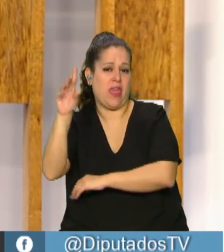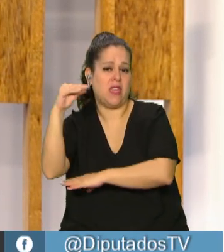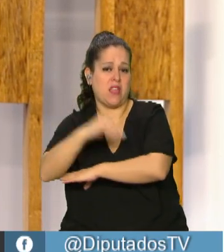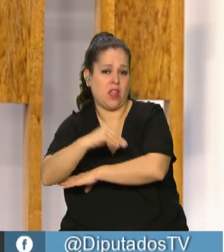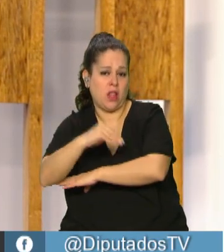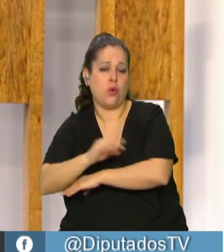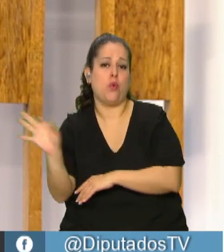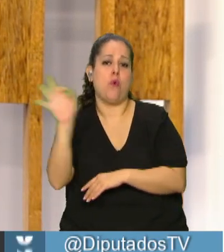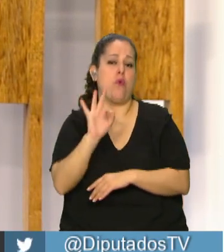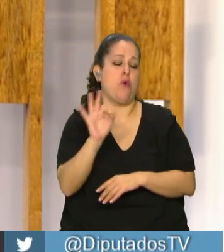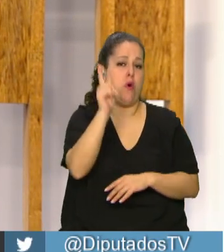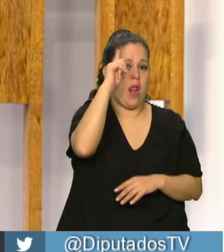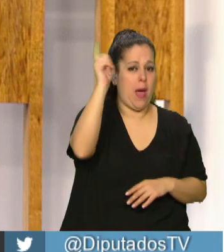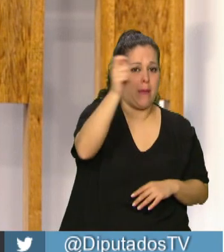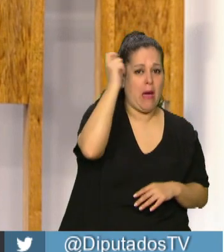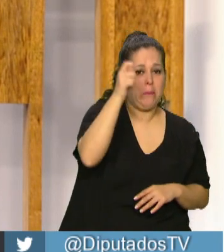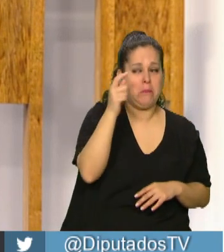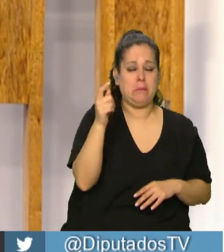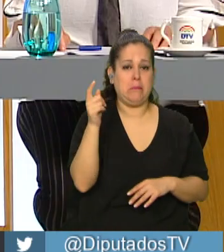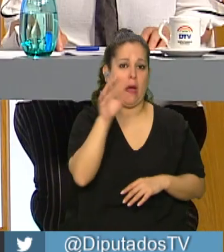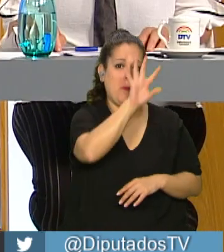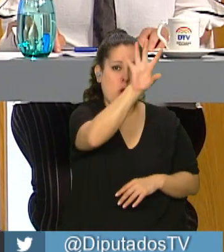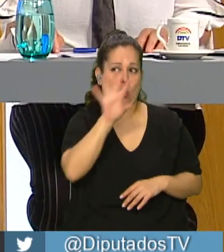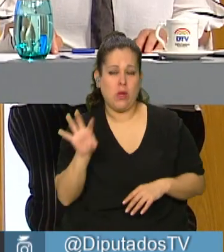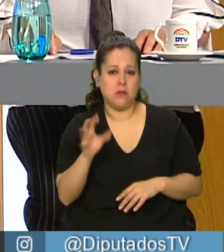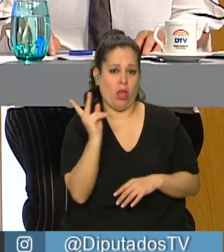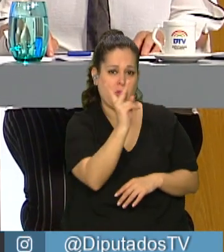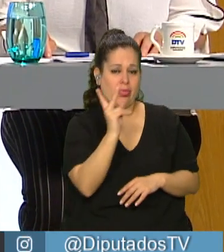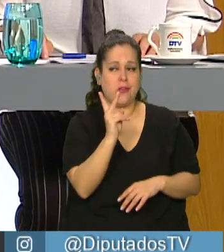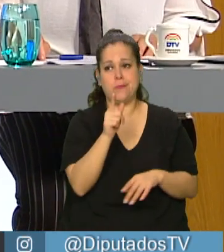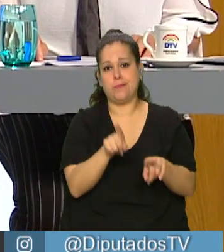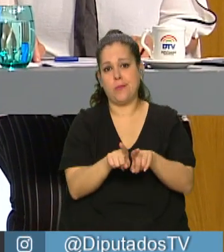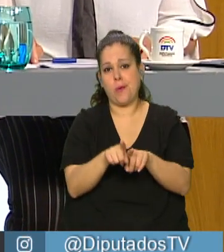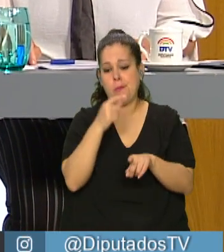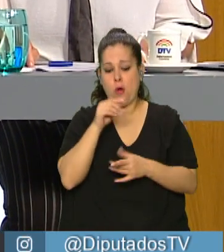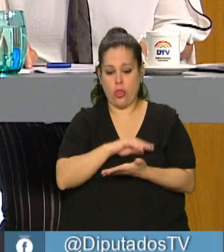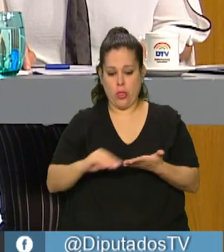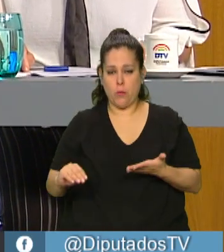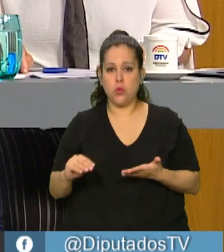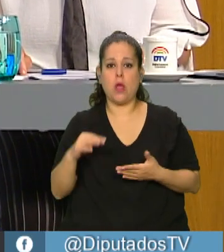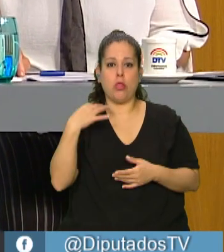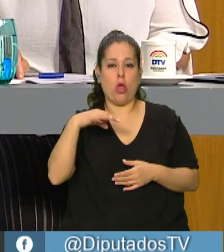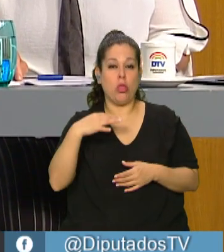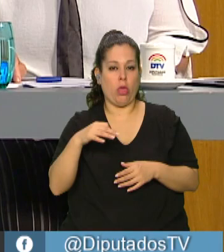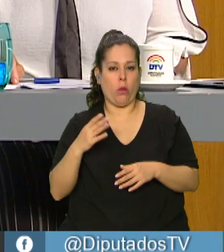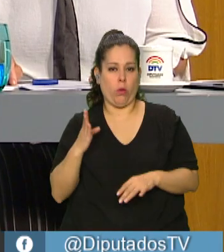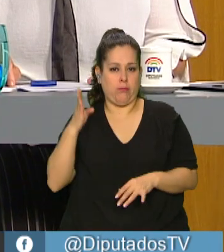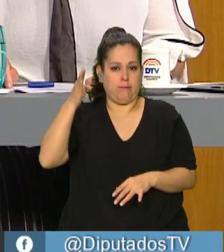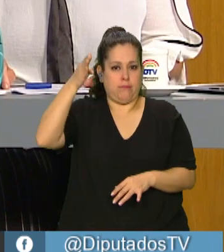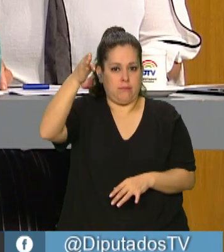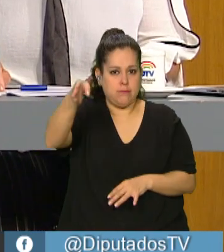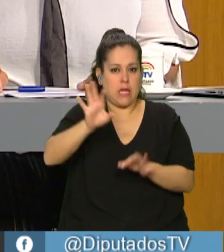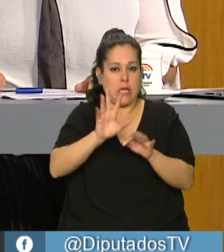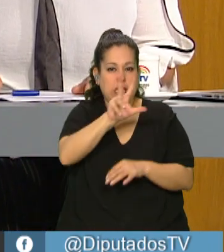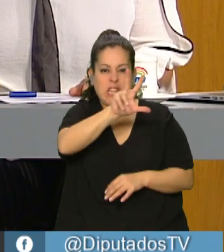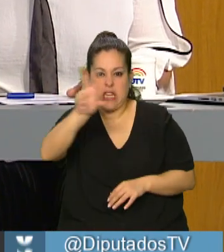o La Pampa, donde de pronto los diputados que están en campaña tienen que hacer 300 kilómetros